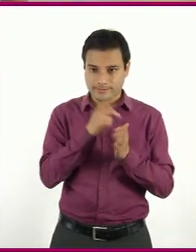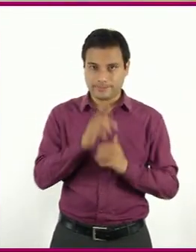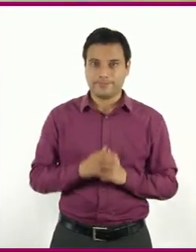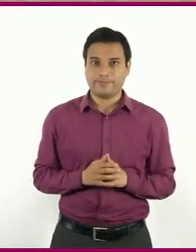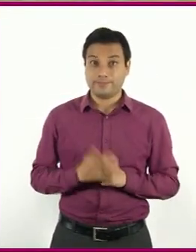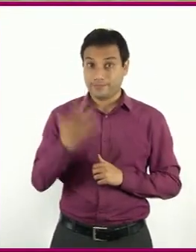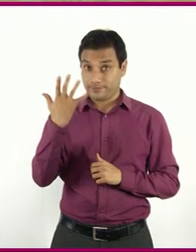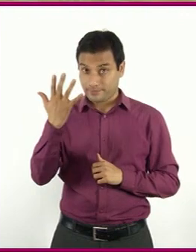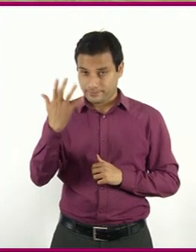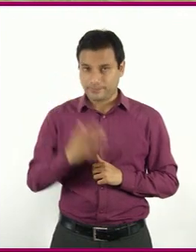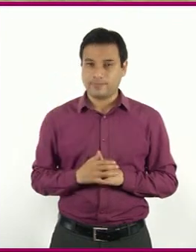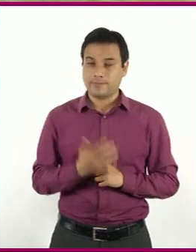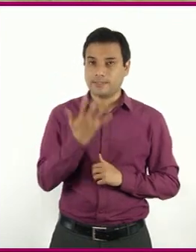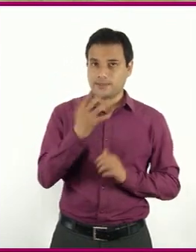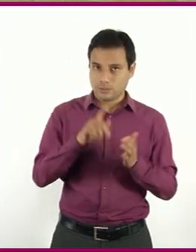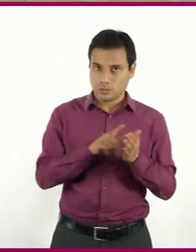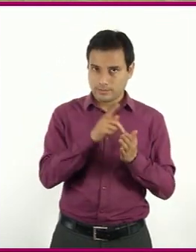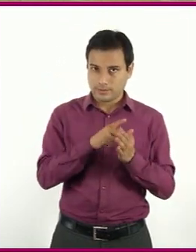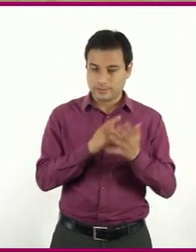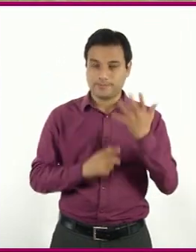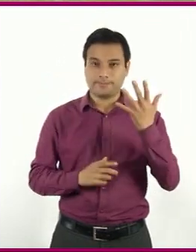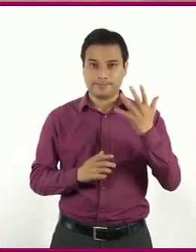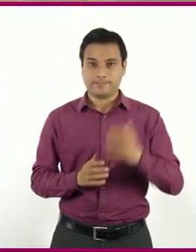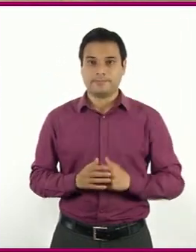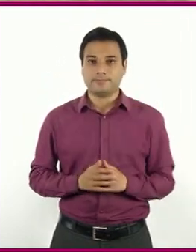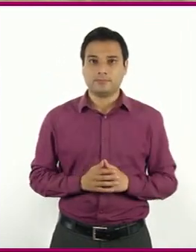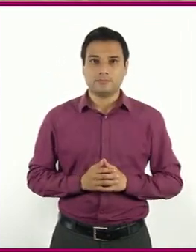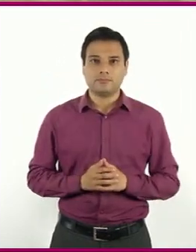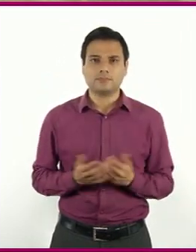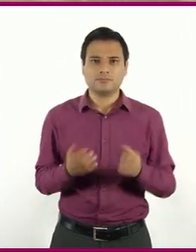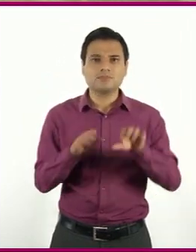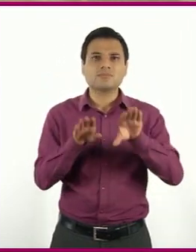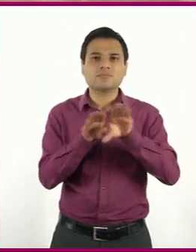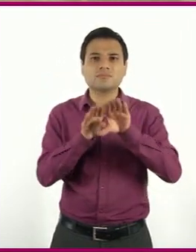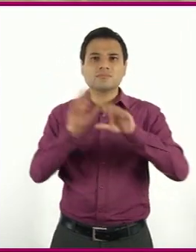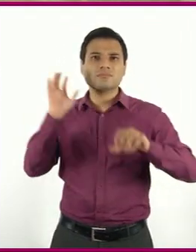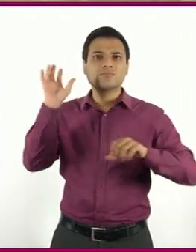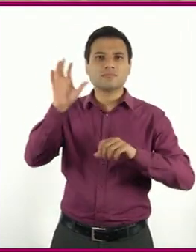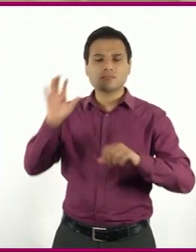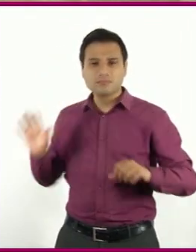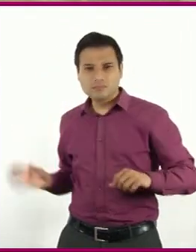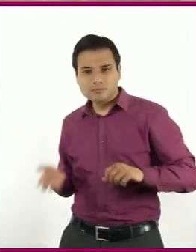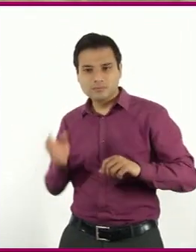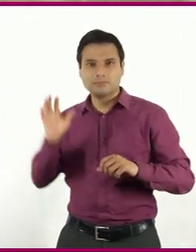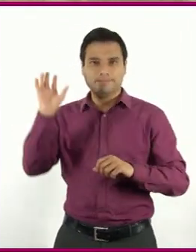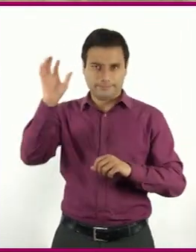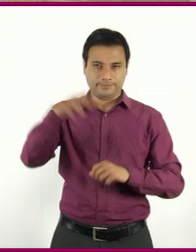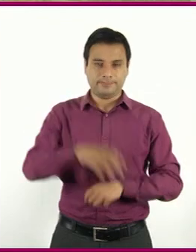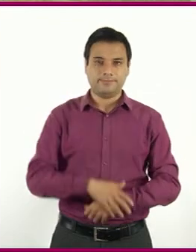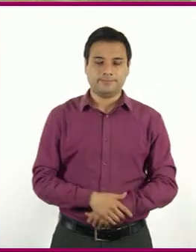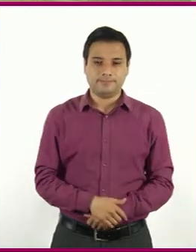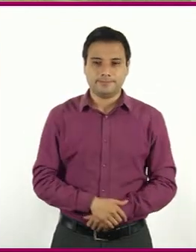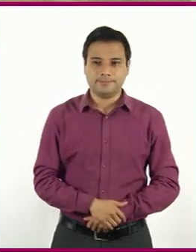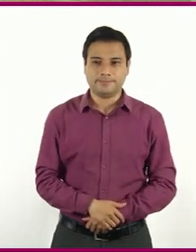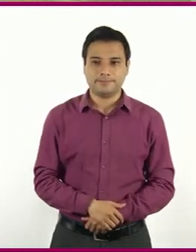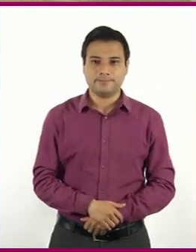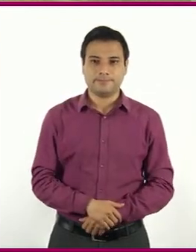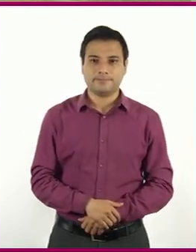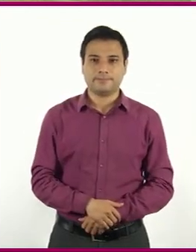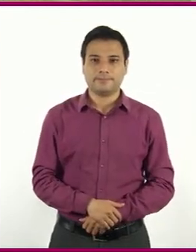con la izquierda. Comenzamos. ¿El lanzamiento tiene que ser por arriba o por abajo? Por abajo. Por arriba. Por arriba está bien, profe.